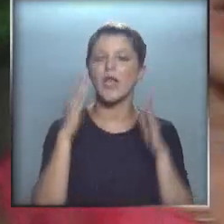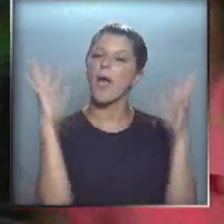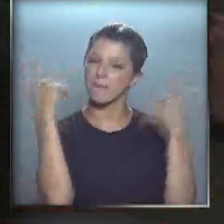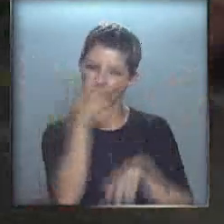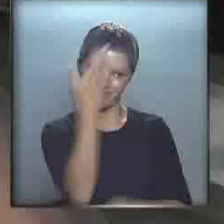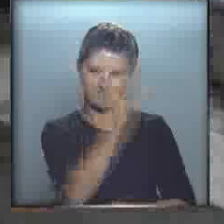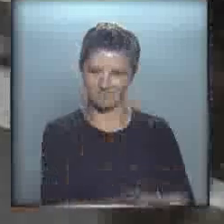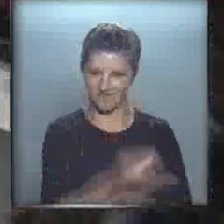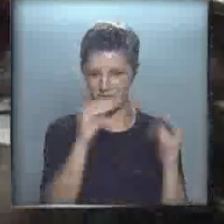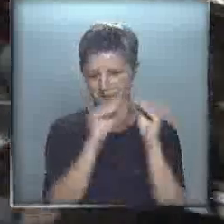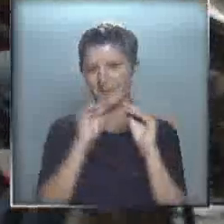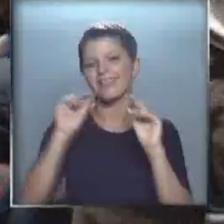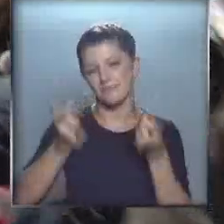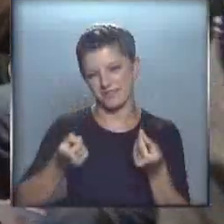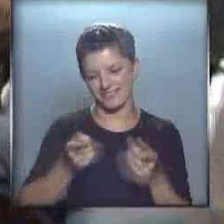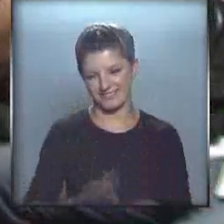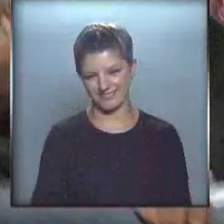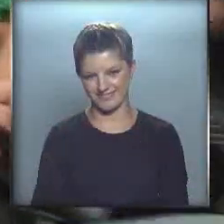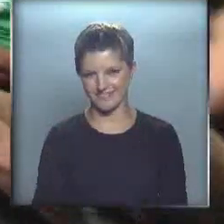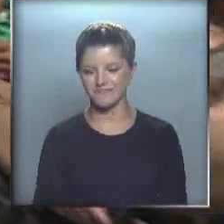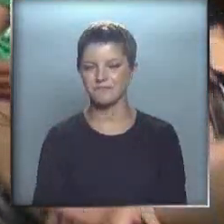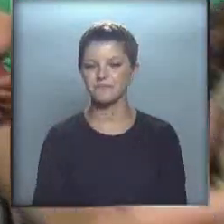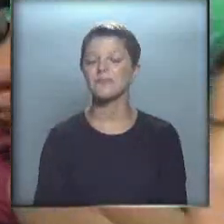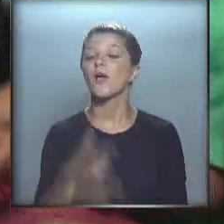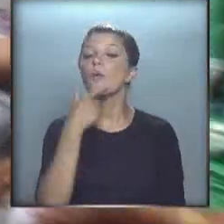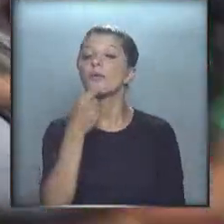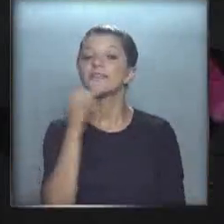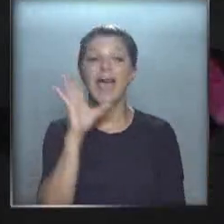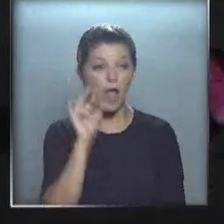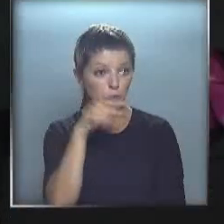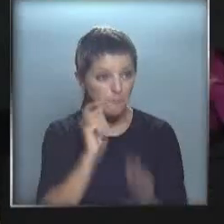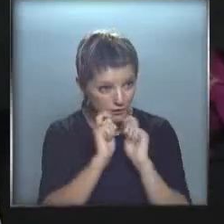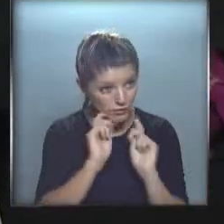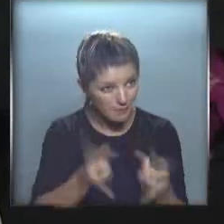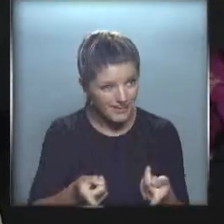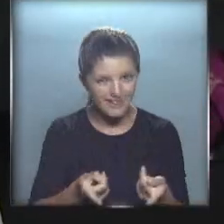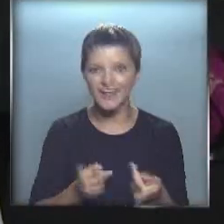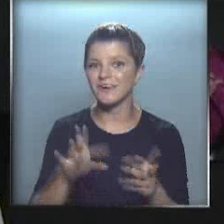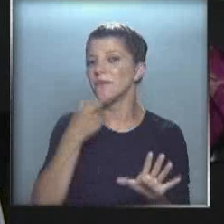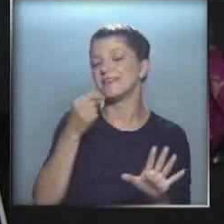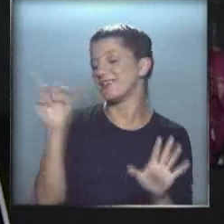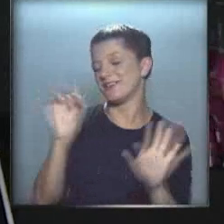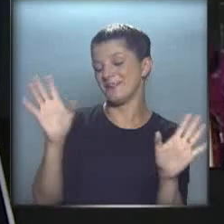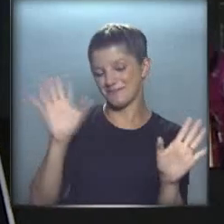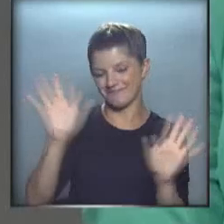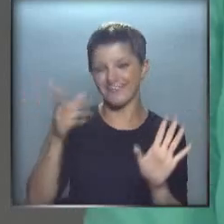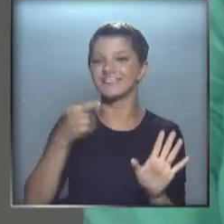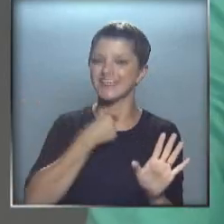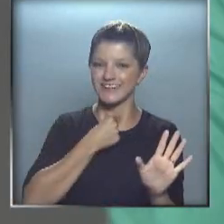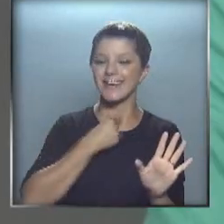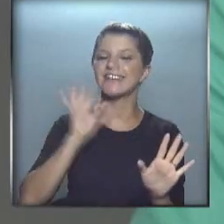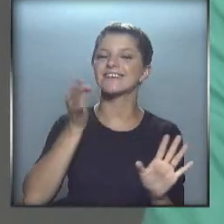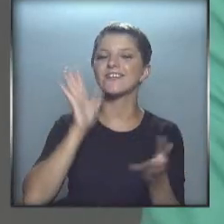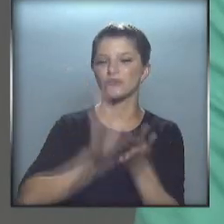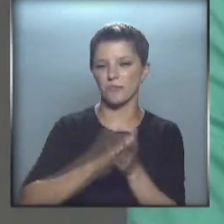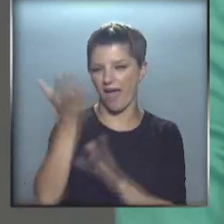acá para la amiga. Muy bien. Que subió. Wisa, ¿quiere pedir un beso usted también? No. Lo que quería saber, es una de las cosas que veníamos